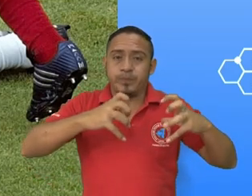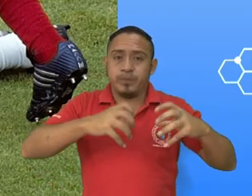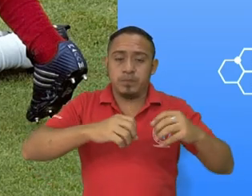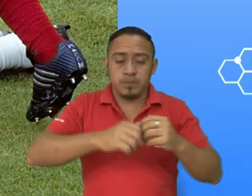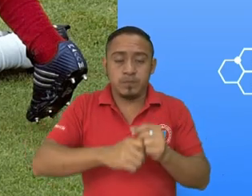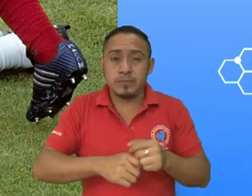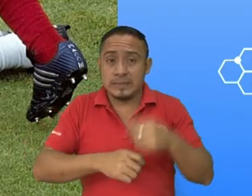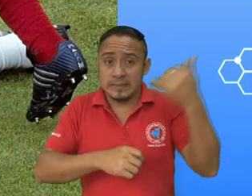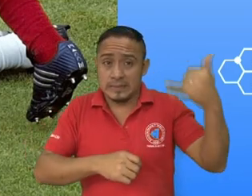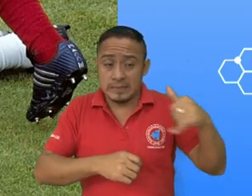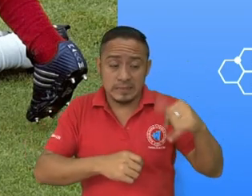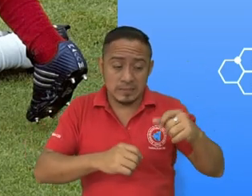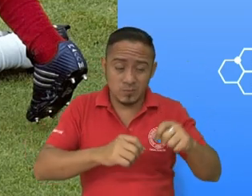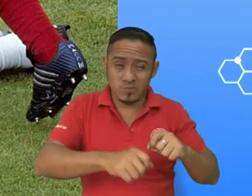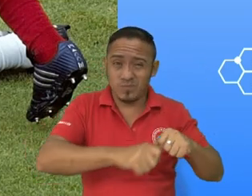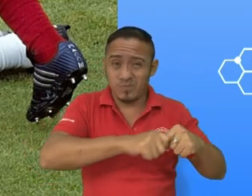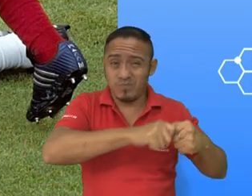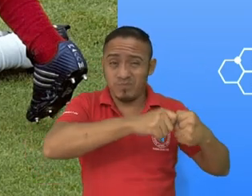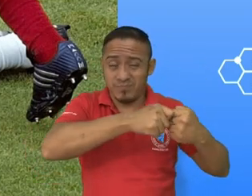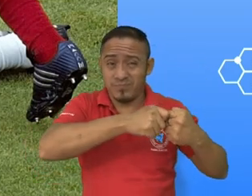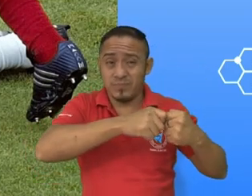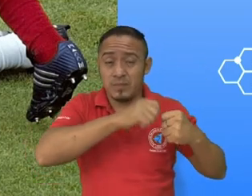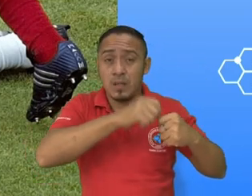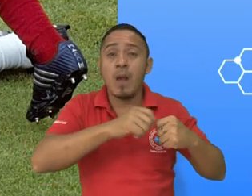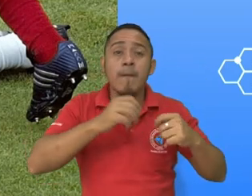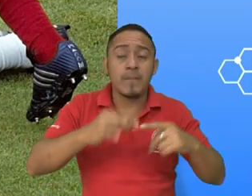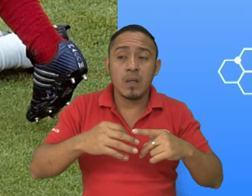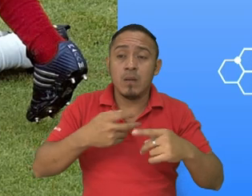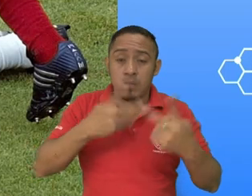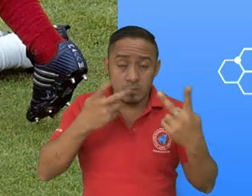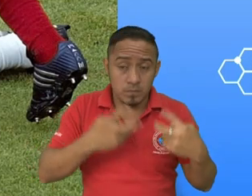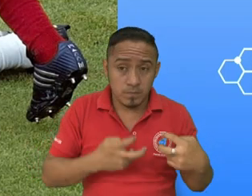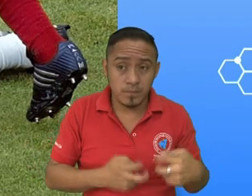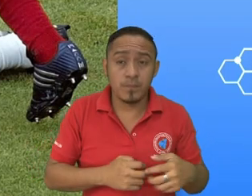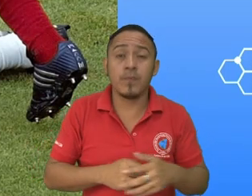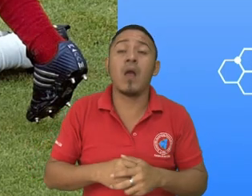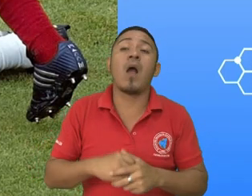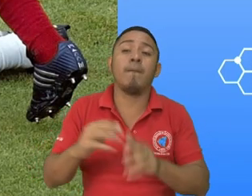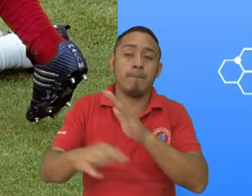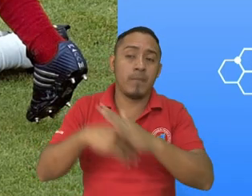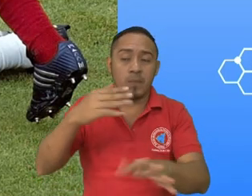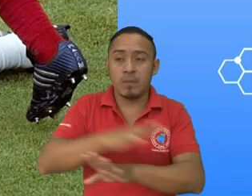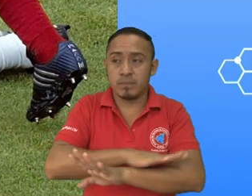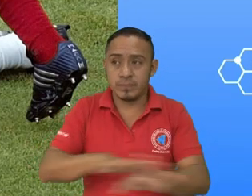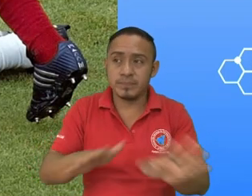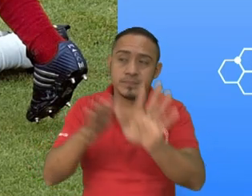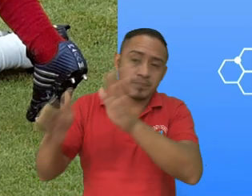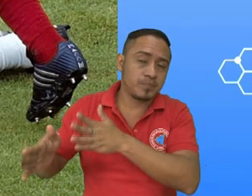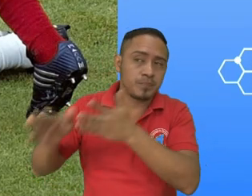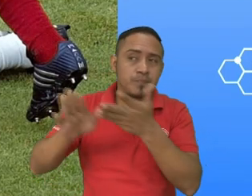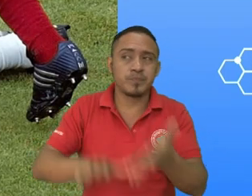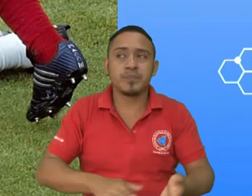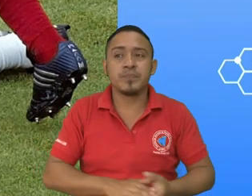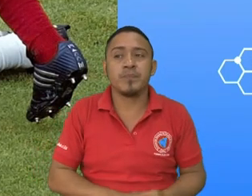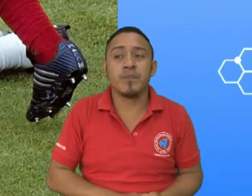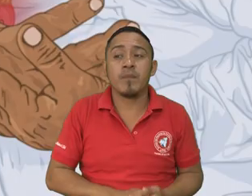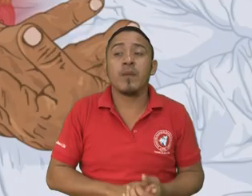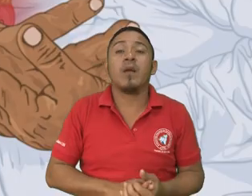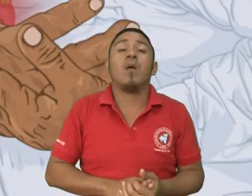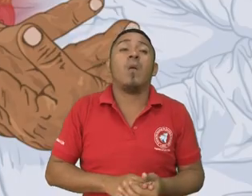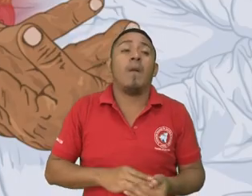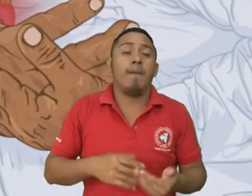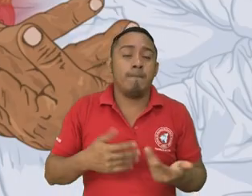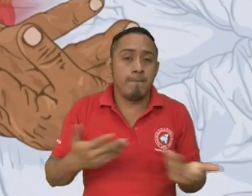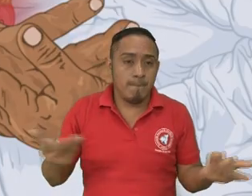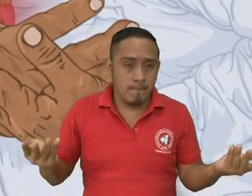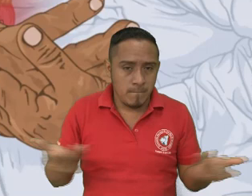ventrículo izquierdo, y si no estamos con los adecuados chequeos, la persona va a terminar en una muerte súbita. ¿Ves? Entonces,